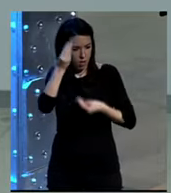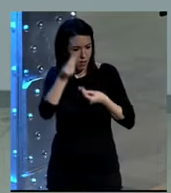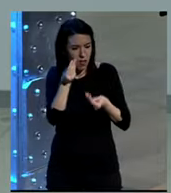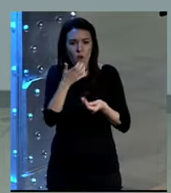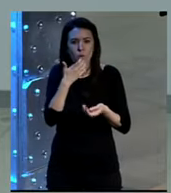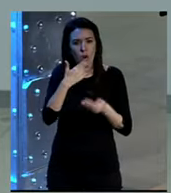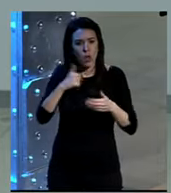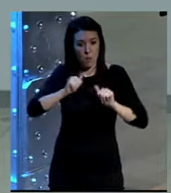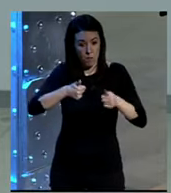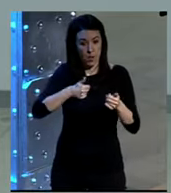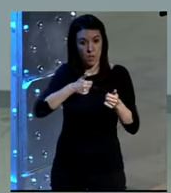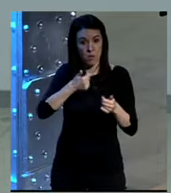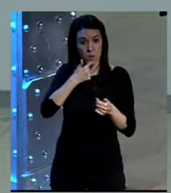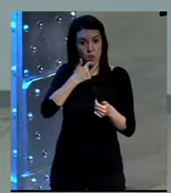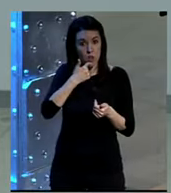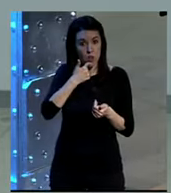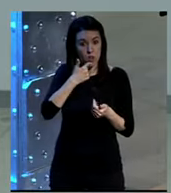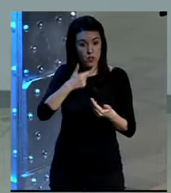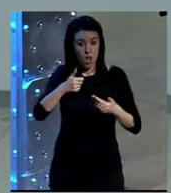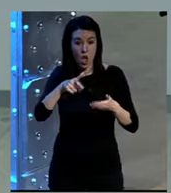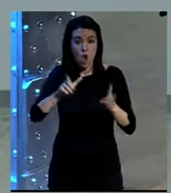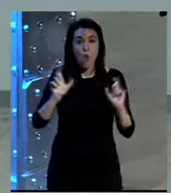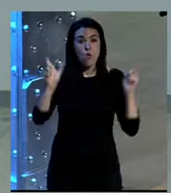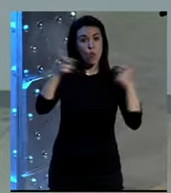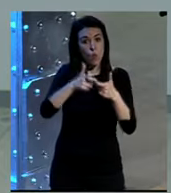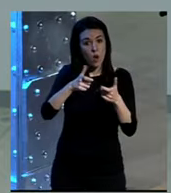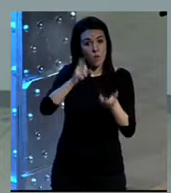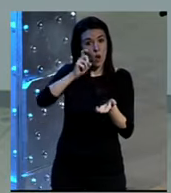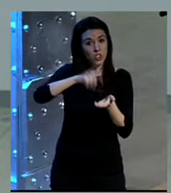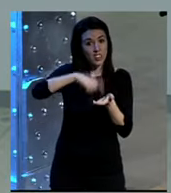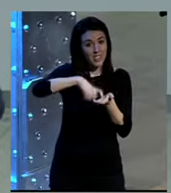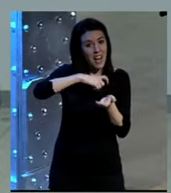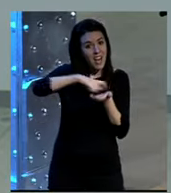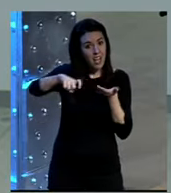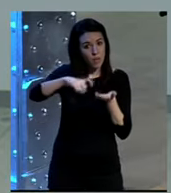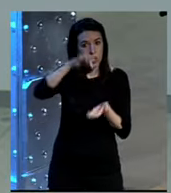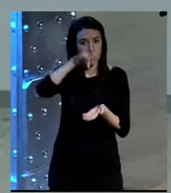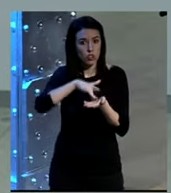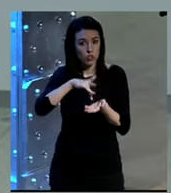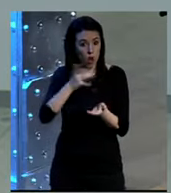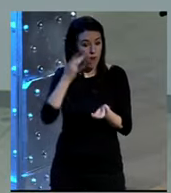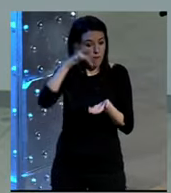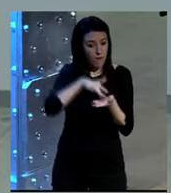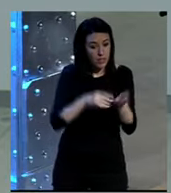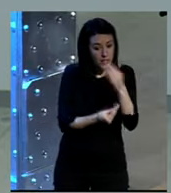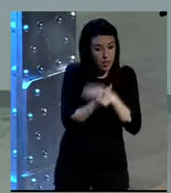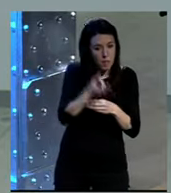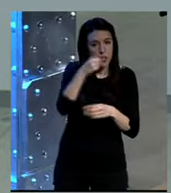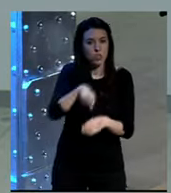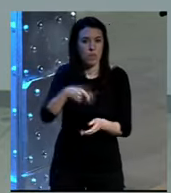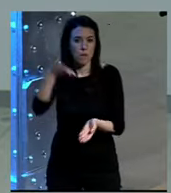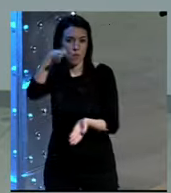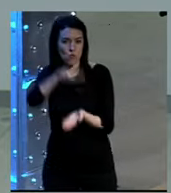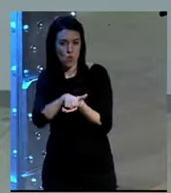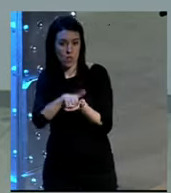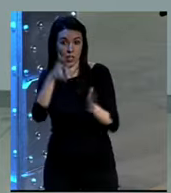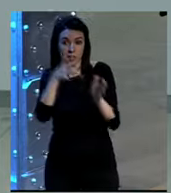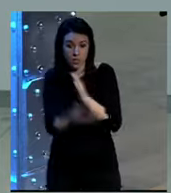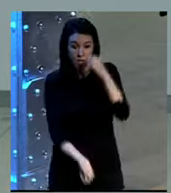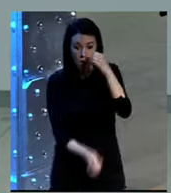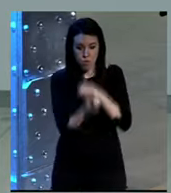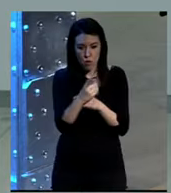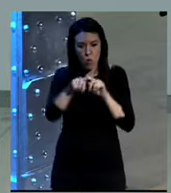cuando dice al principio, el cuerpo de Telégrafos es un cuerpo que tiene fecha de nacimiento y fecha de muerte, se nació y murió.